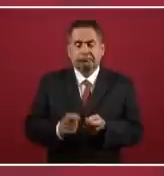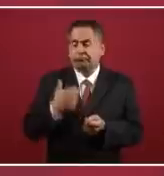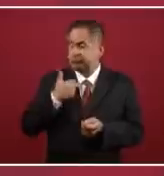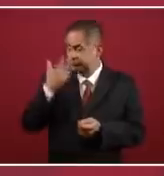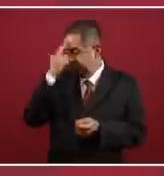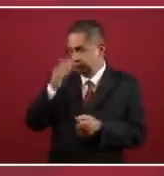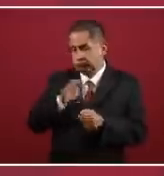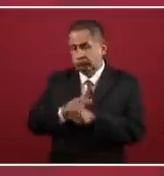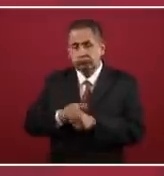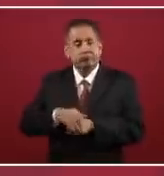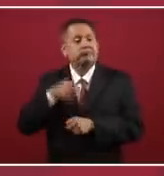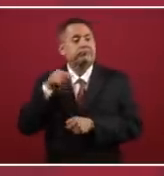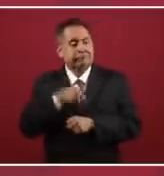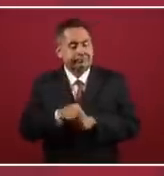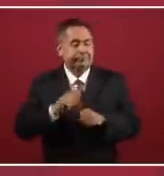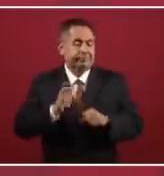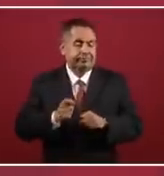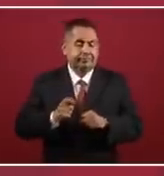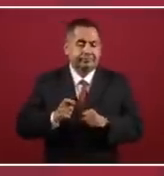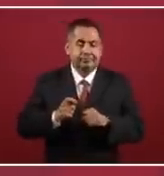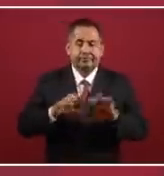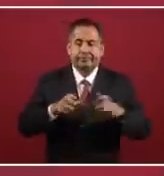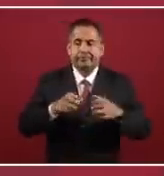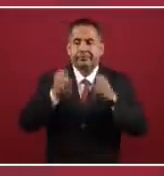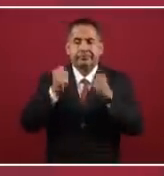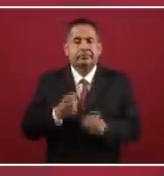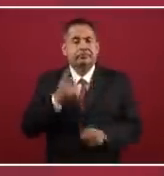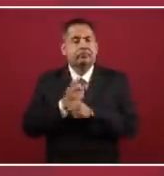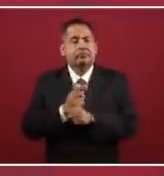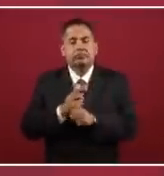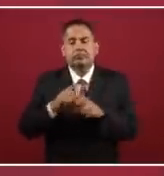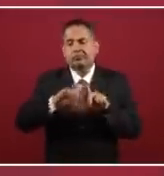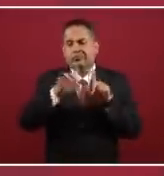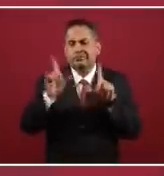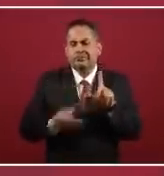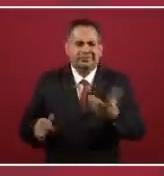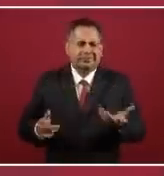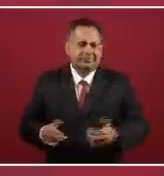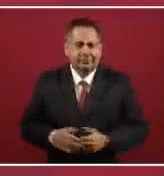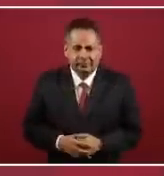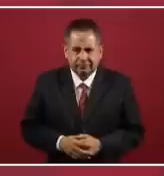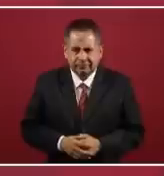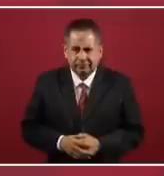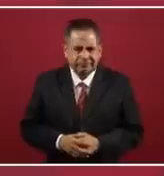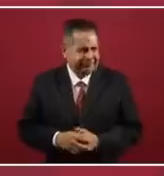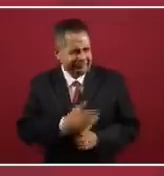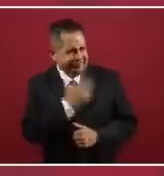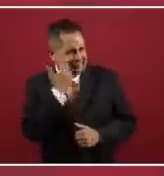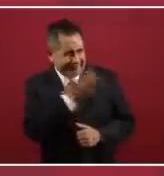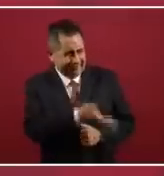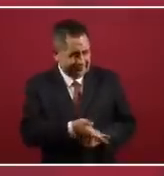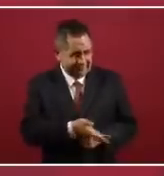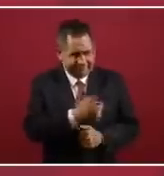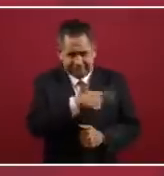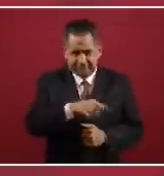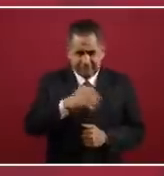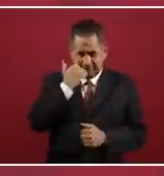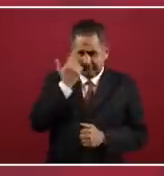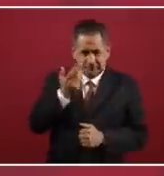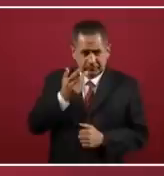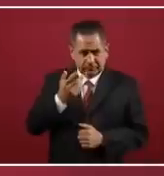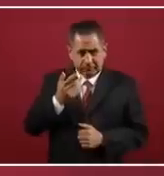fundamento de que se trata de un asunto de seguridad nacional. ¿Qué quieren entonces? ¿Que no se haga el